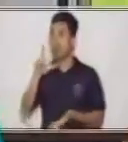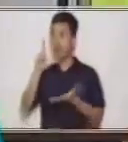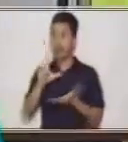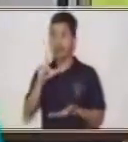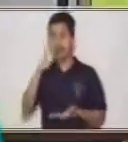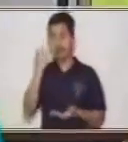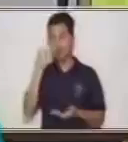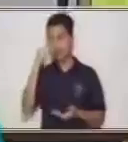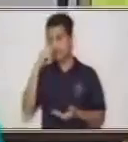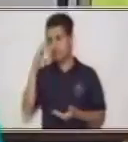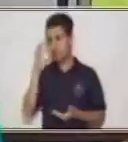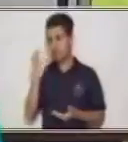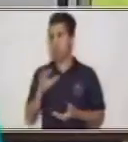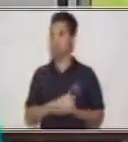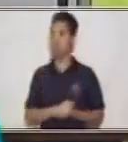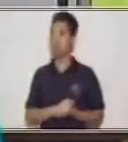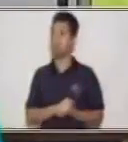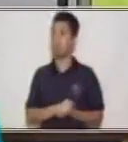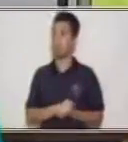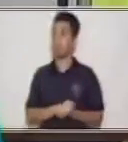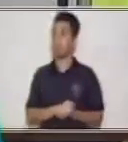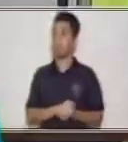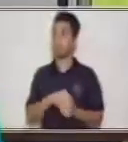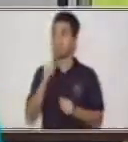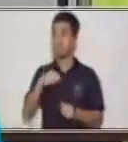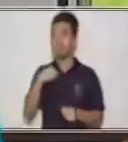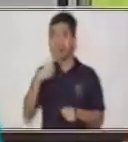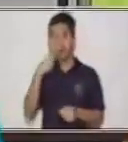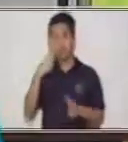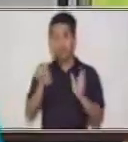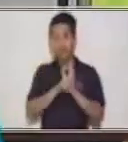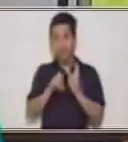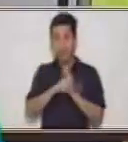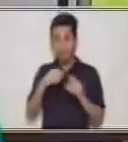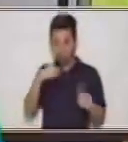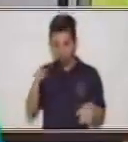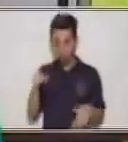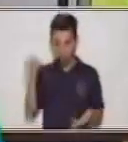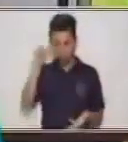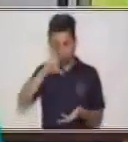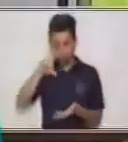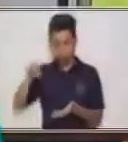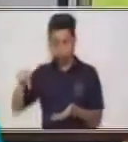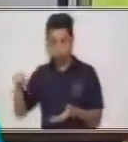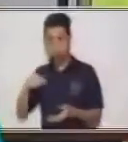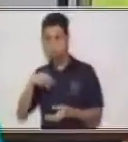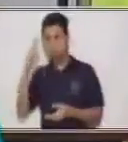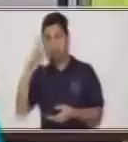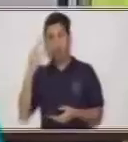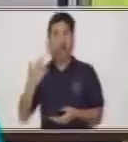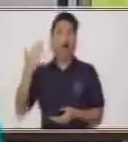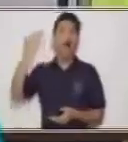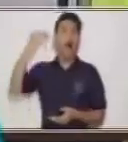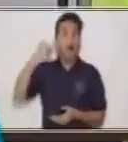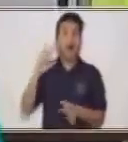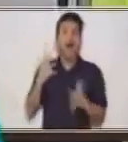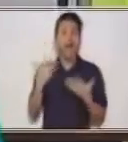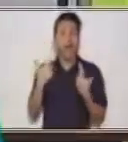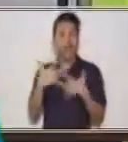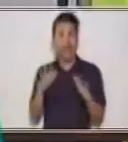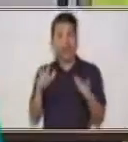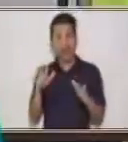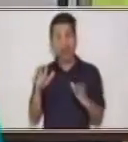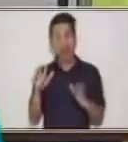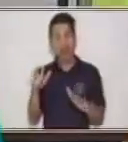estos ejemplos lo que son nuestras medidas de capacidad, ahora vamos a recordar de nuevo lo que ya